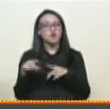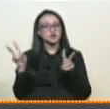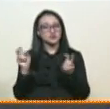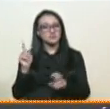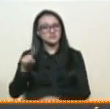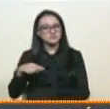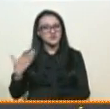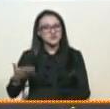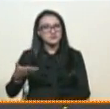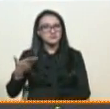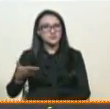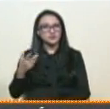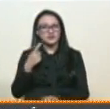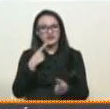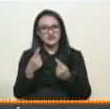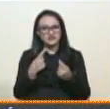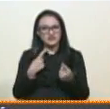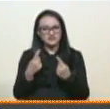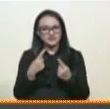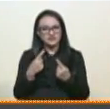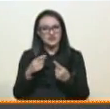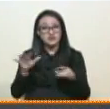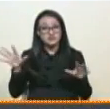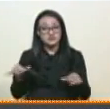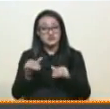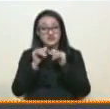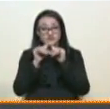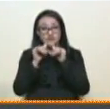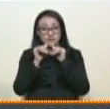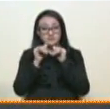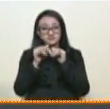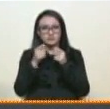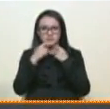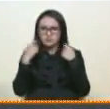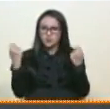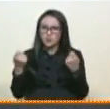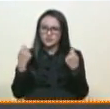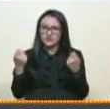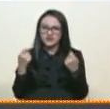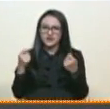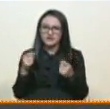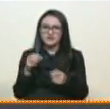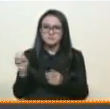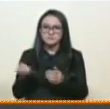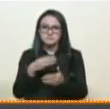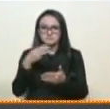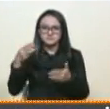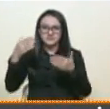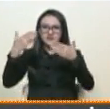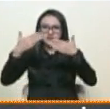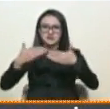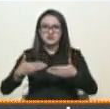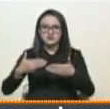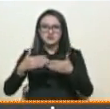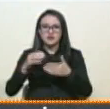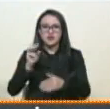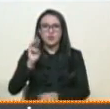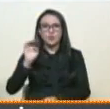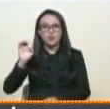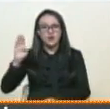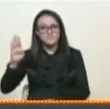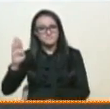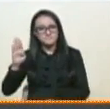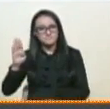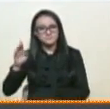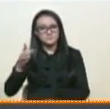alto, ¿no? En esta entrevista, bueno, y que tiene que ver con una información que, por cierto, está publicada, ¿no?, en la página del Consejo Nacional Electoral, y en relación